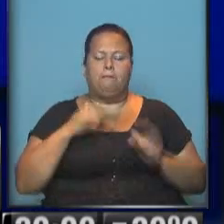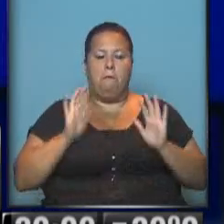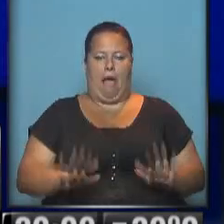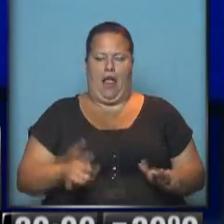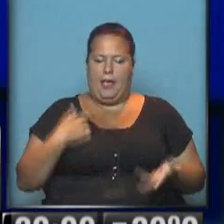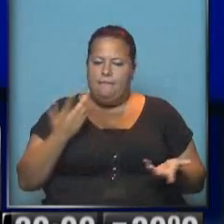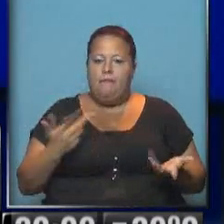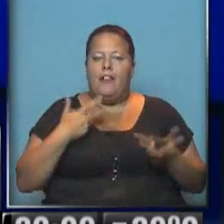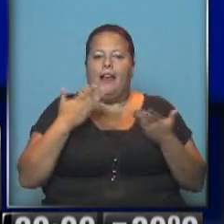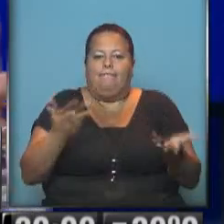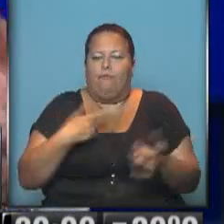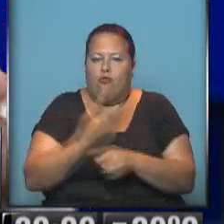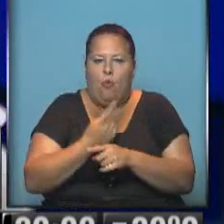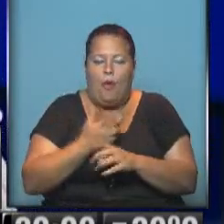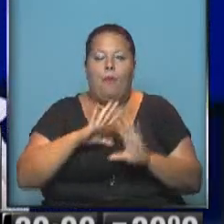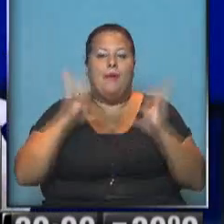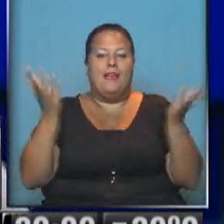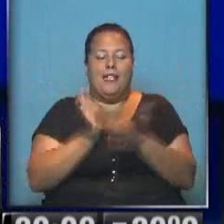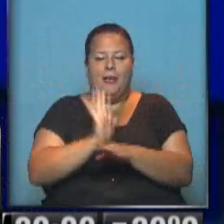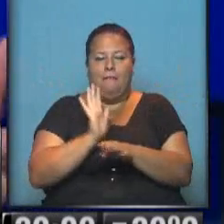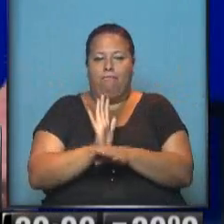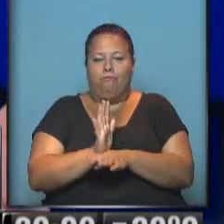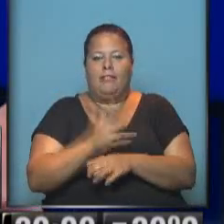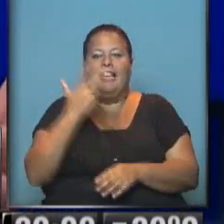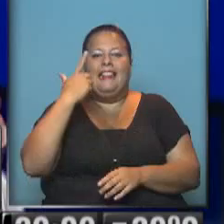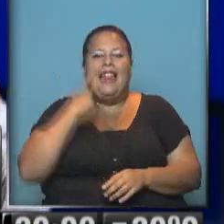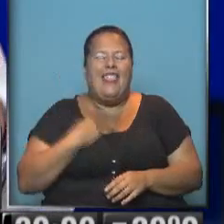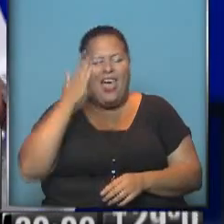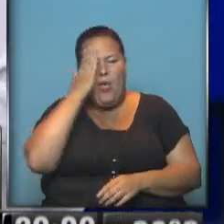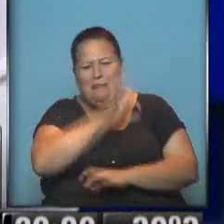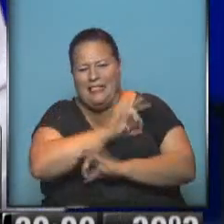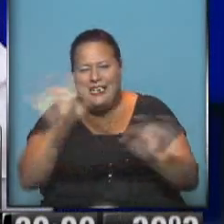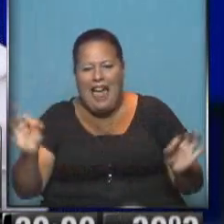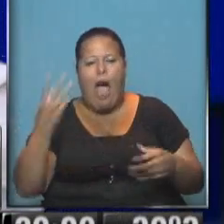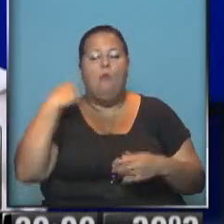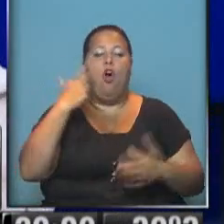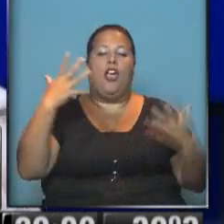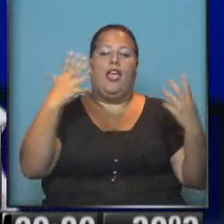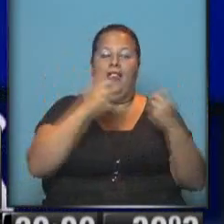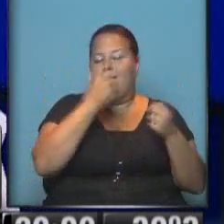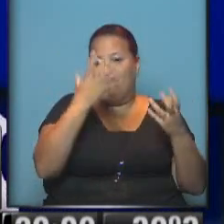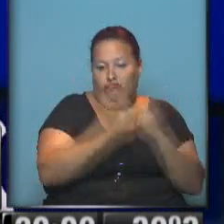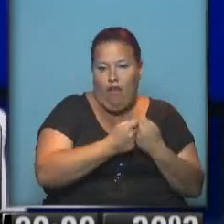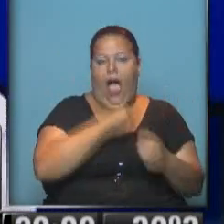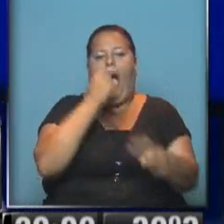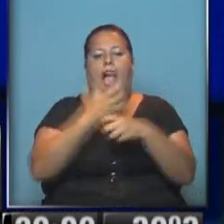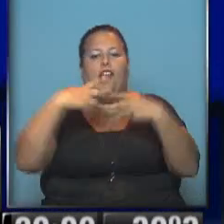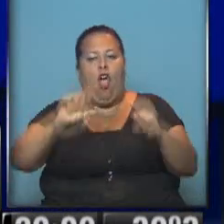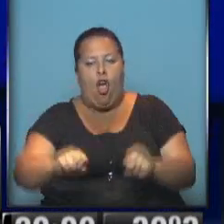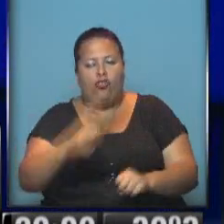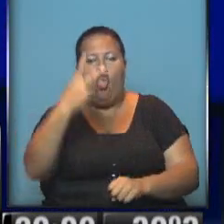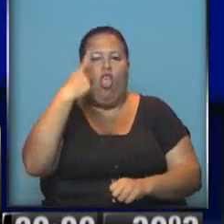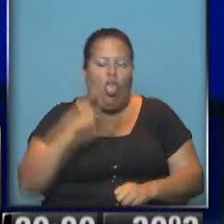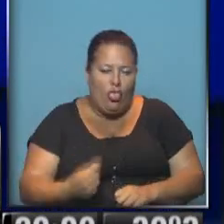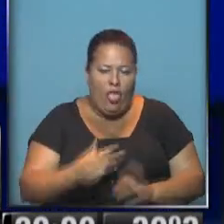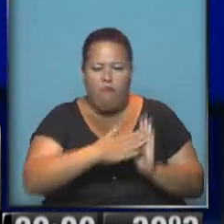impactada, pero no podía hablar, porque todo eso para mí era una especie... Llevaba 3 días sin dormir, porque desde que fue el accidente hasta que encontraron el cuerpo pasaron